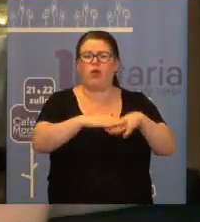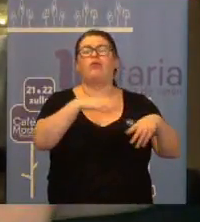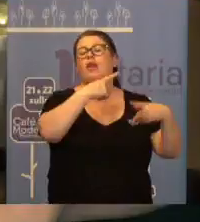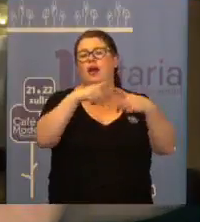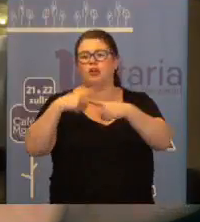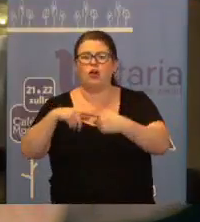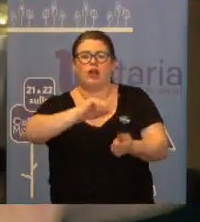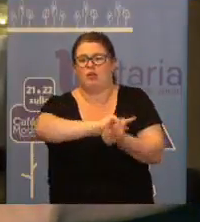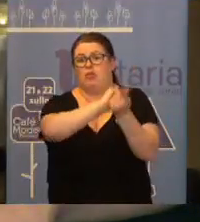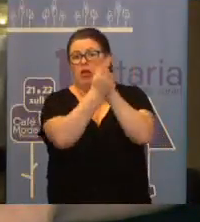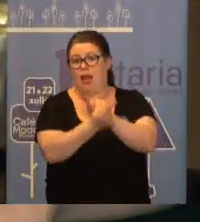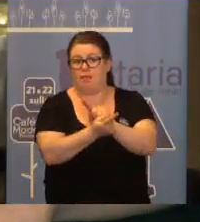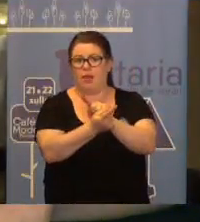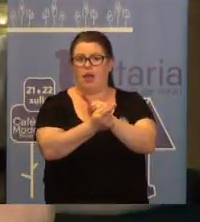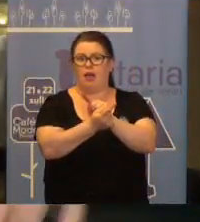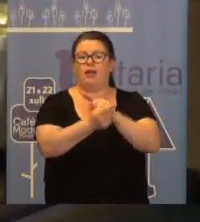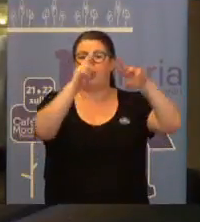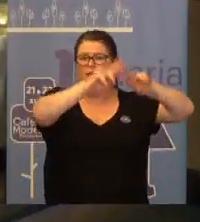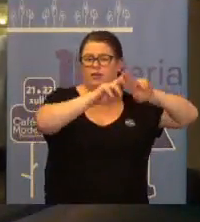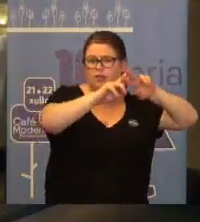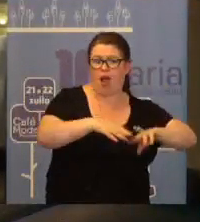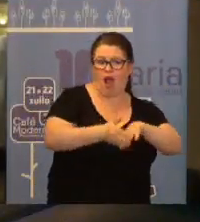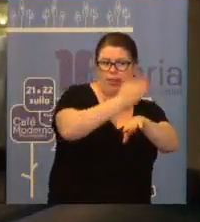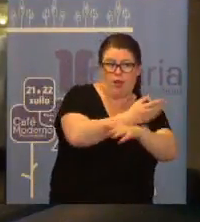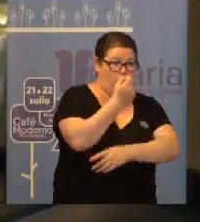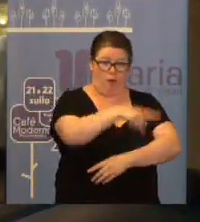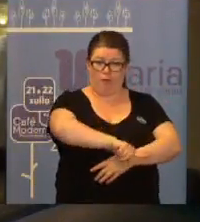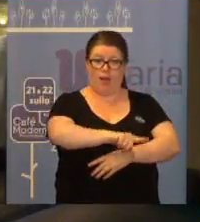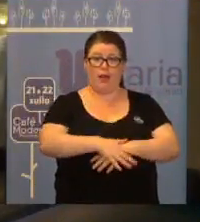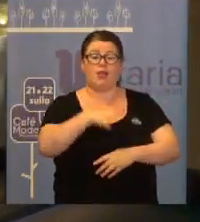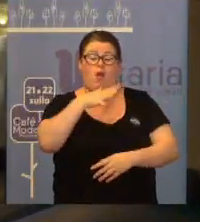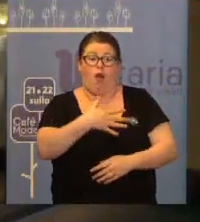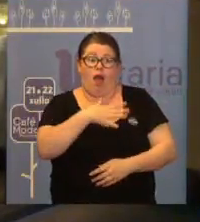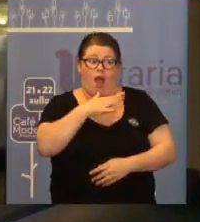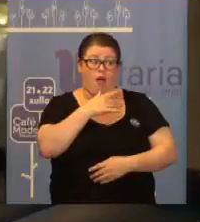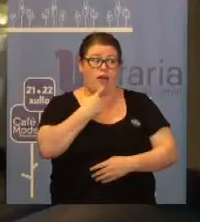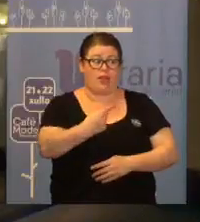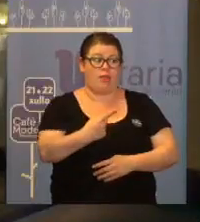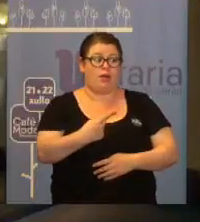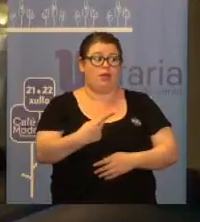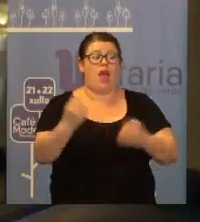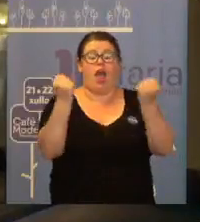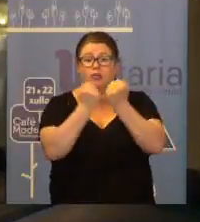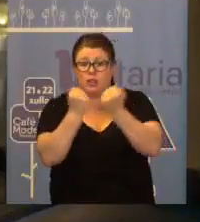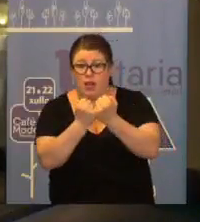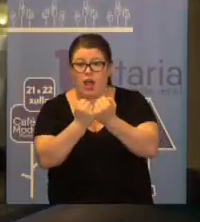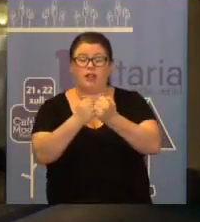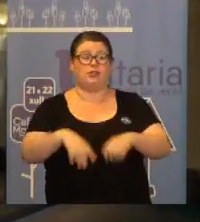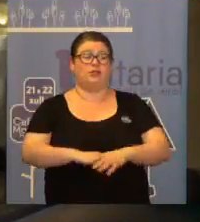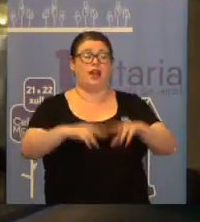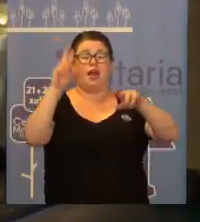os análisis anteriores xa non sirven, e ten que ver, como dicía antes, co tema dos motores auxiliares e a teoría dos motores